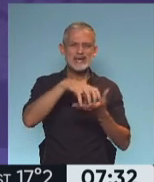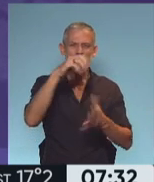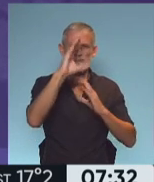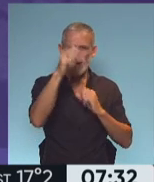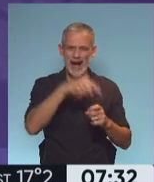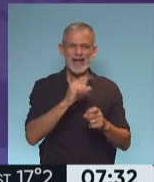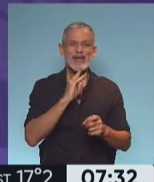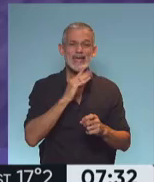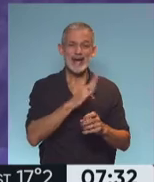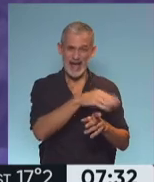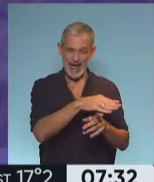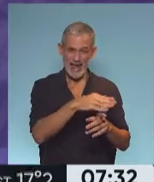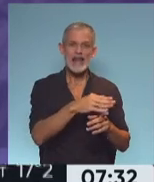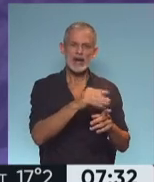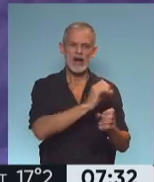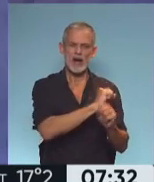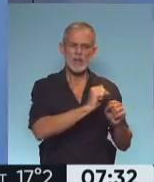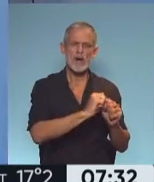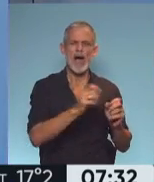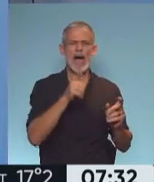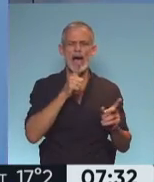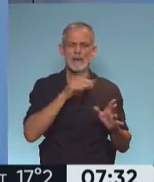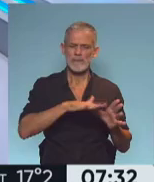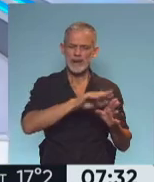previsible que hubiera un segundo ataque